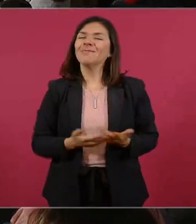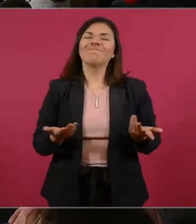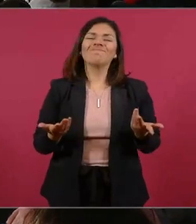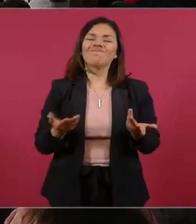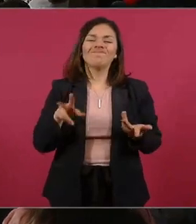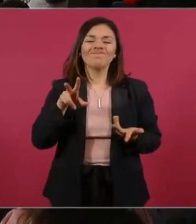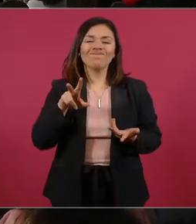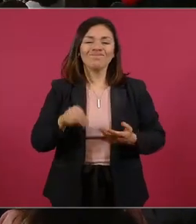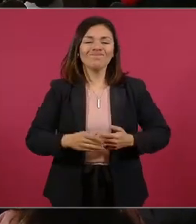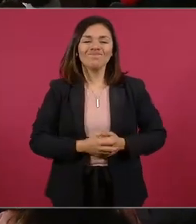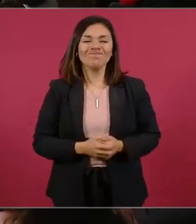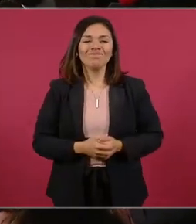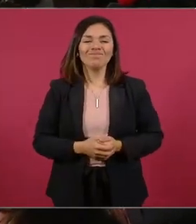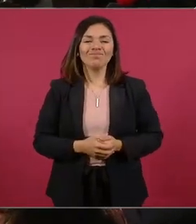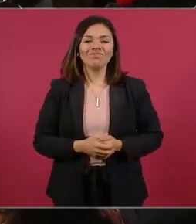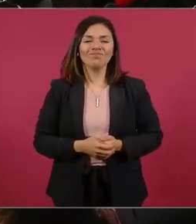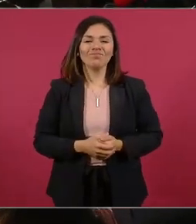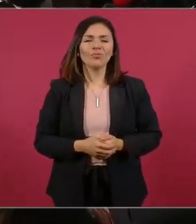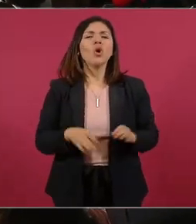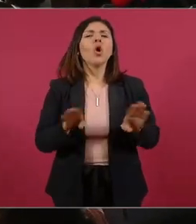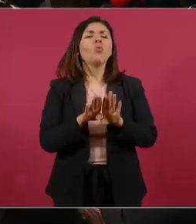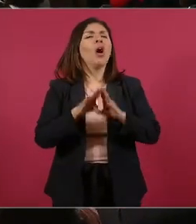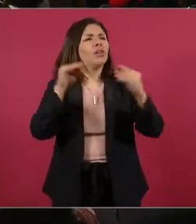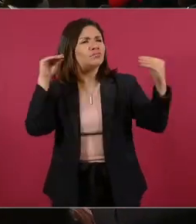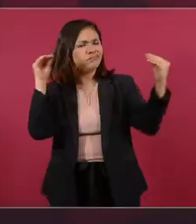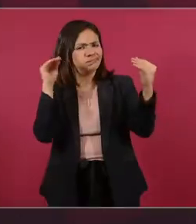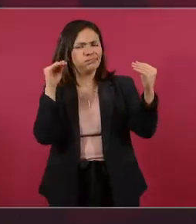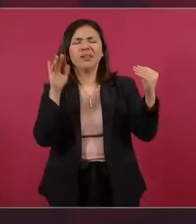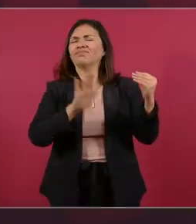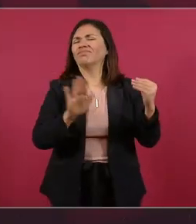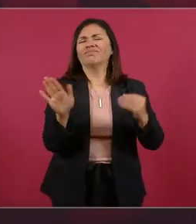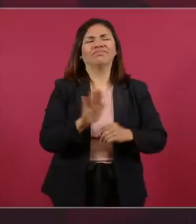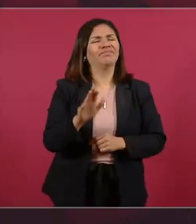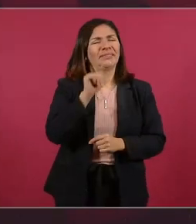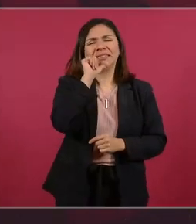que… ¿Nota diplomática?